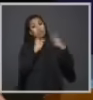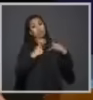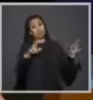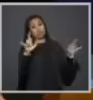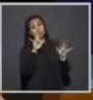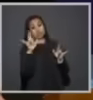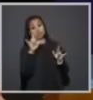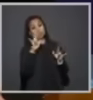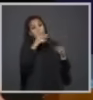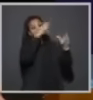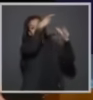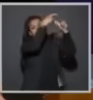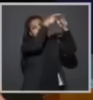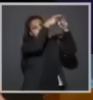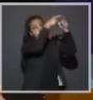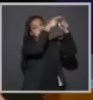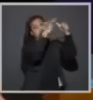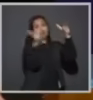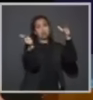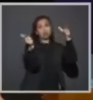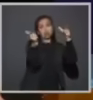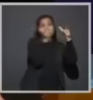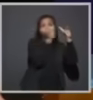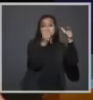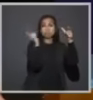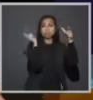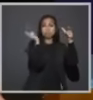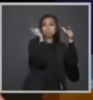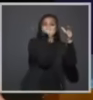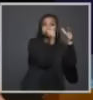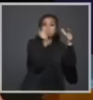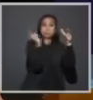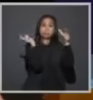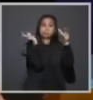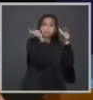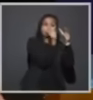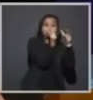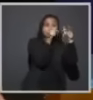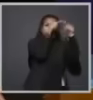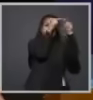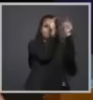que ha acumulado grandes fortunas.